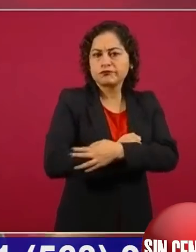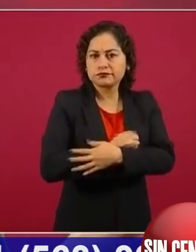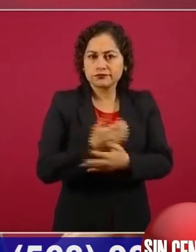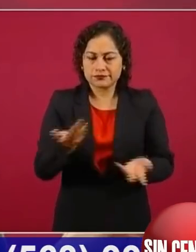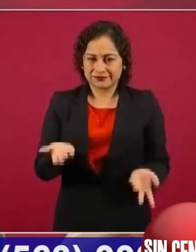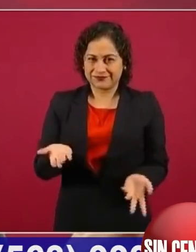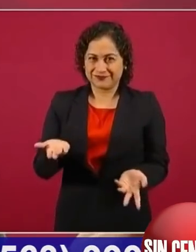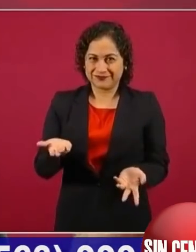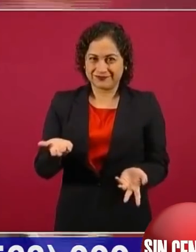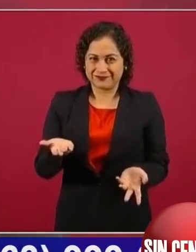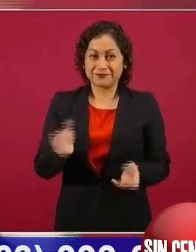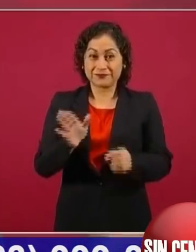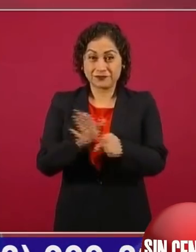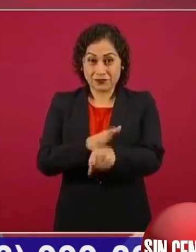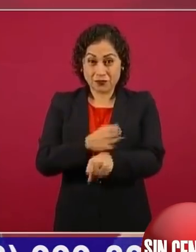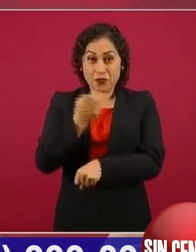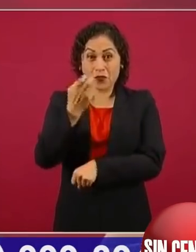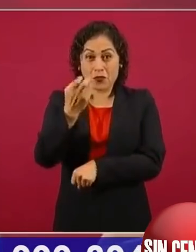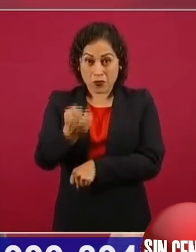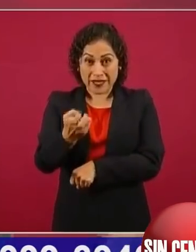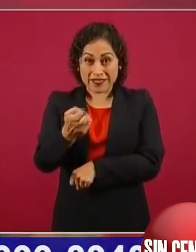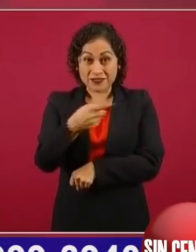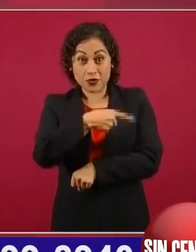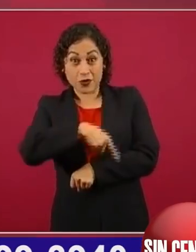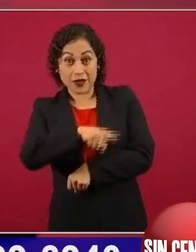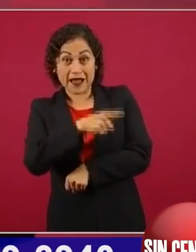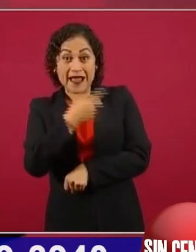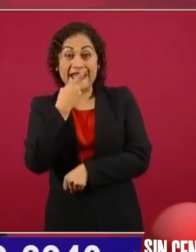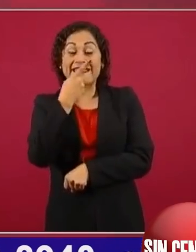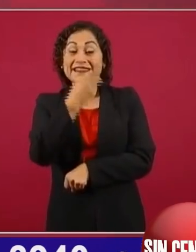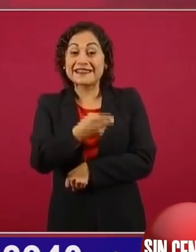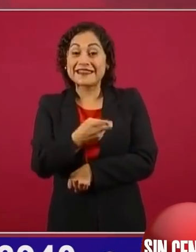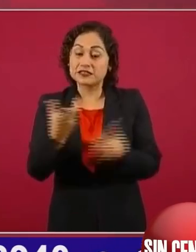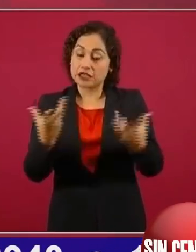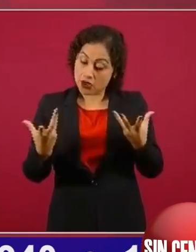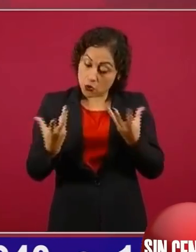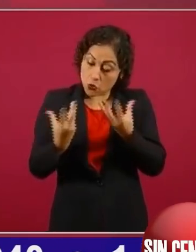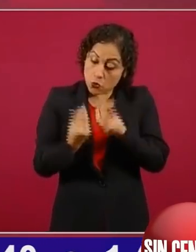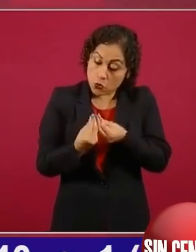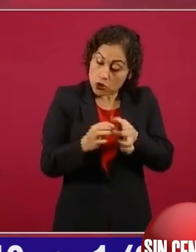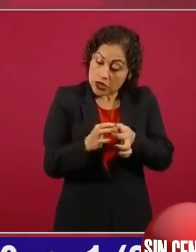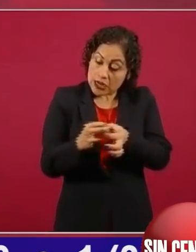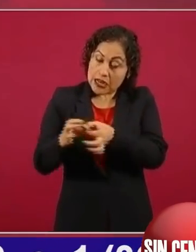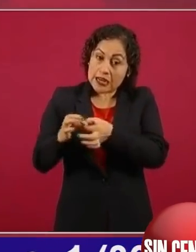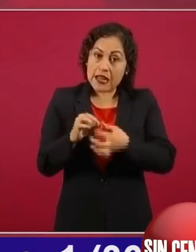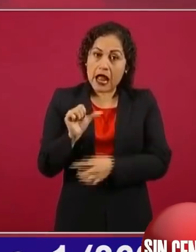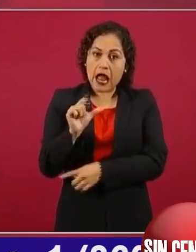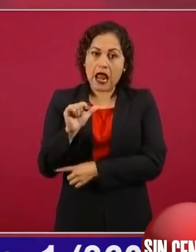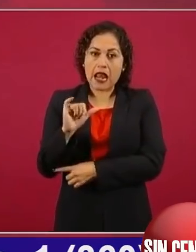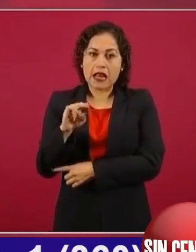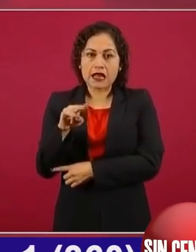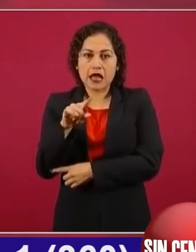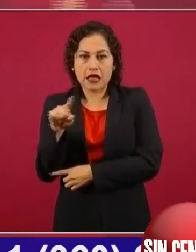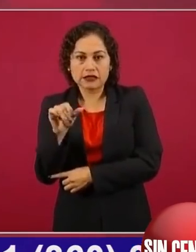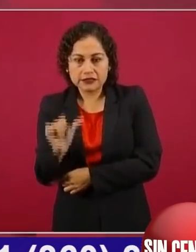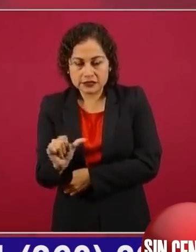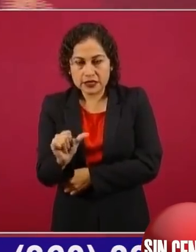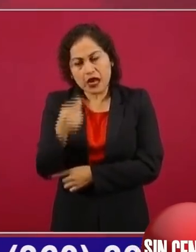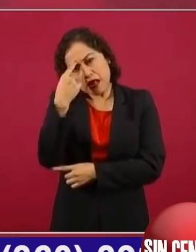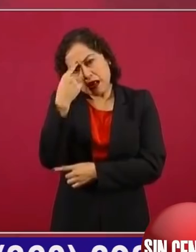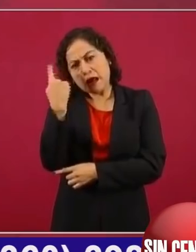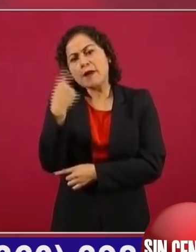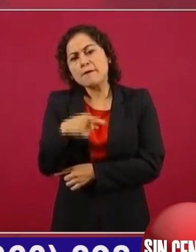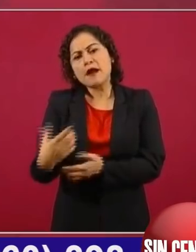unirnos. Toda la alianza no es solo para ganar gubernaturas, para ganar